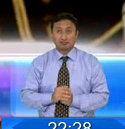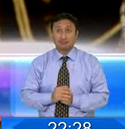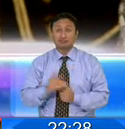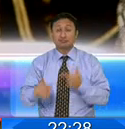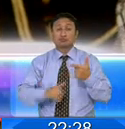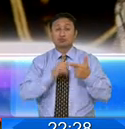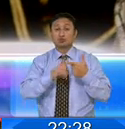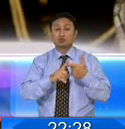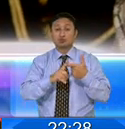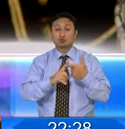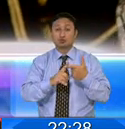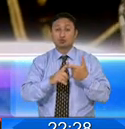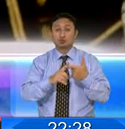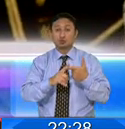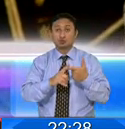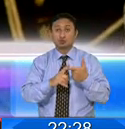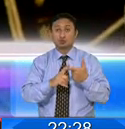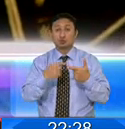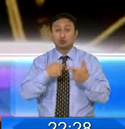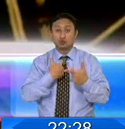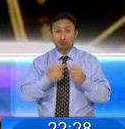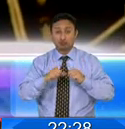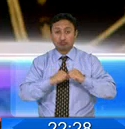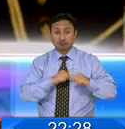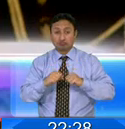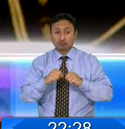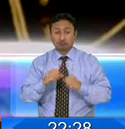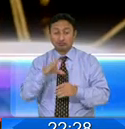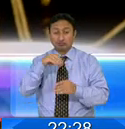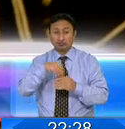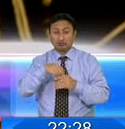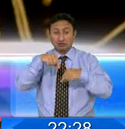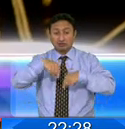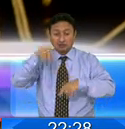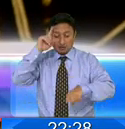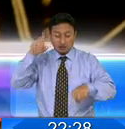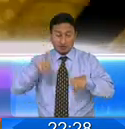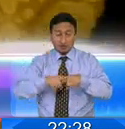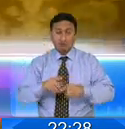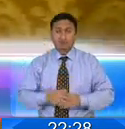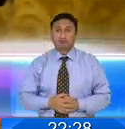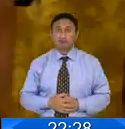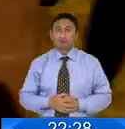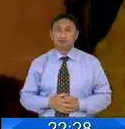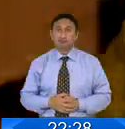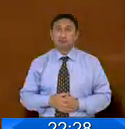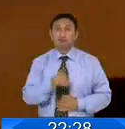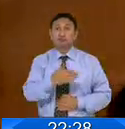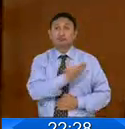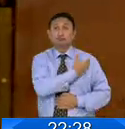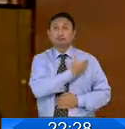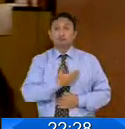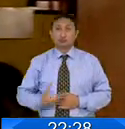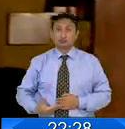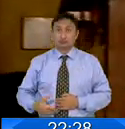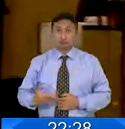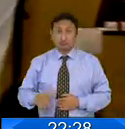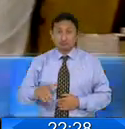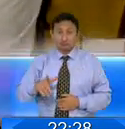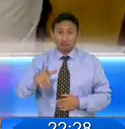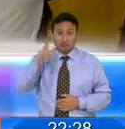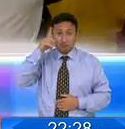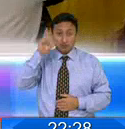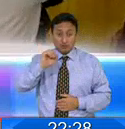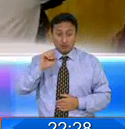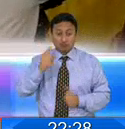razón para trabajar dentro de los consensos de este acuerdo. De su parte, el presidente Guillermo Lasso explicó en su